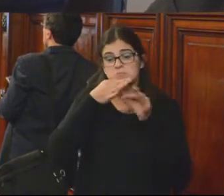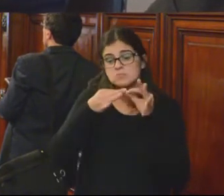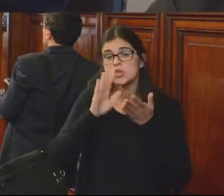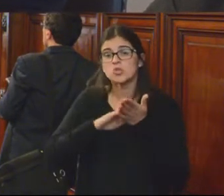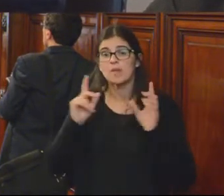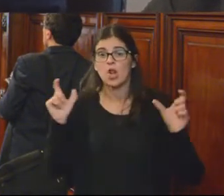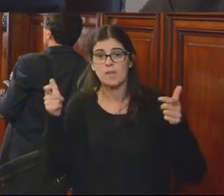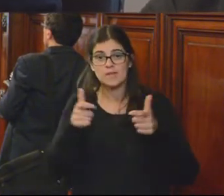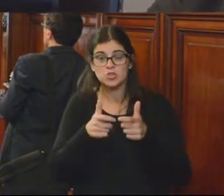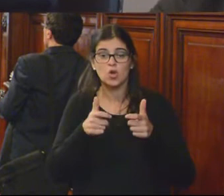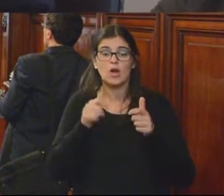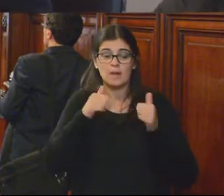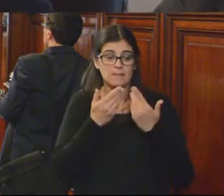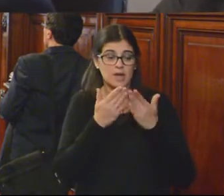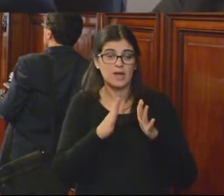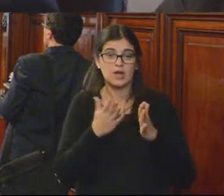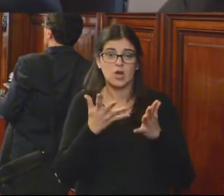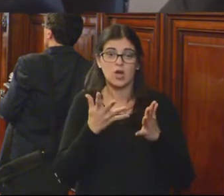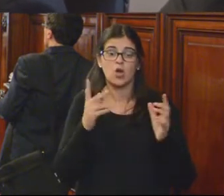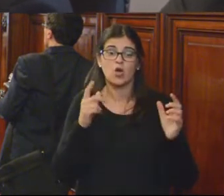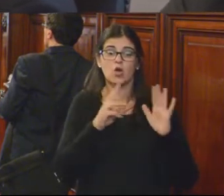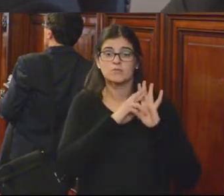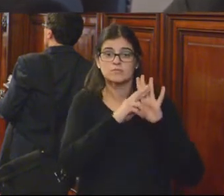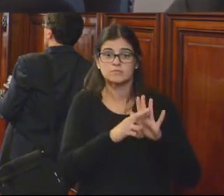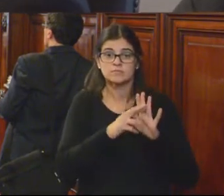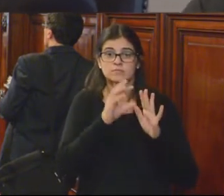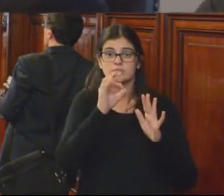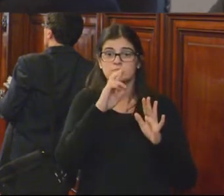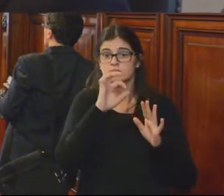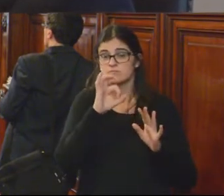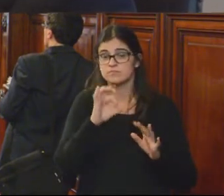comisión. Daría en primer lugar la palabra al comisionado Jesús Orozco.